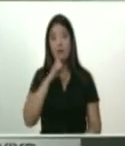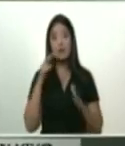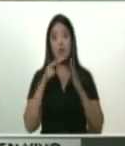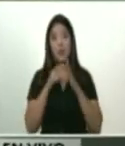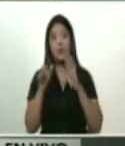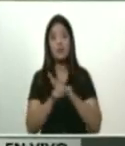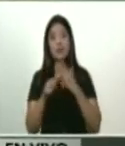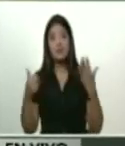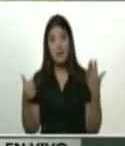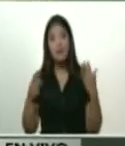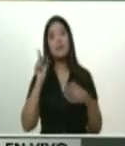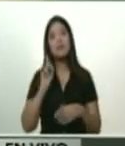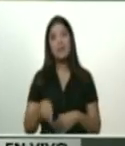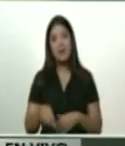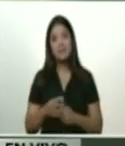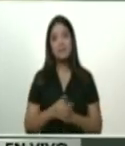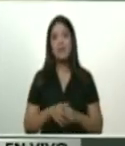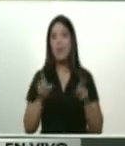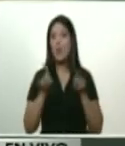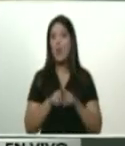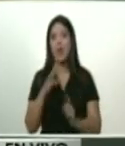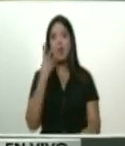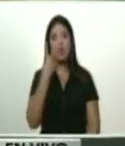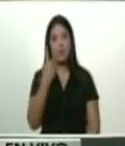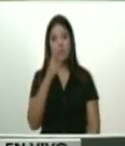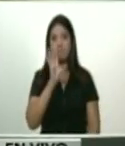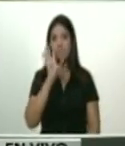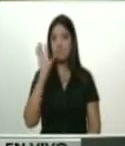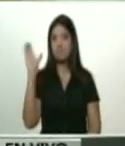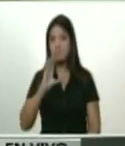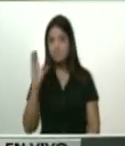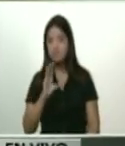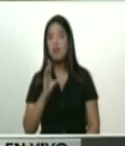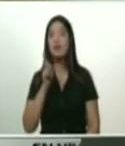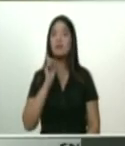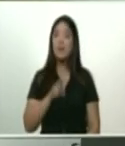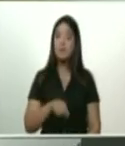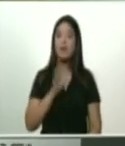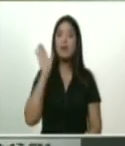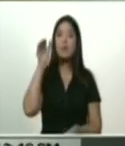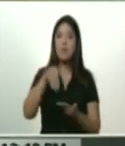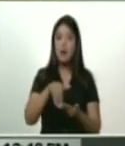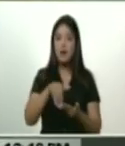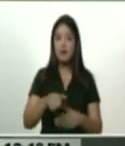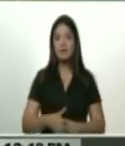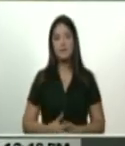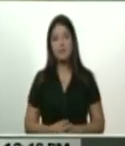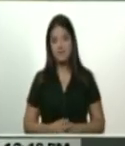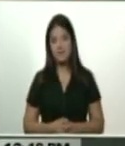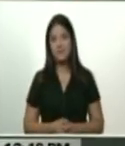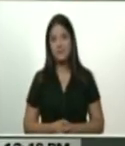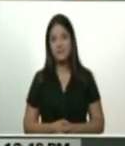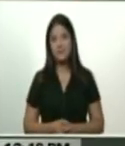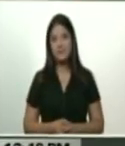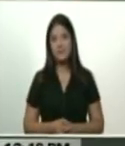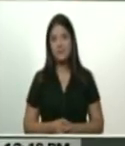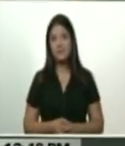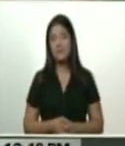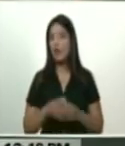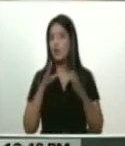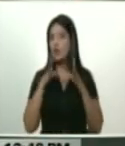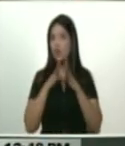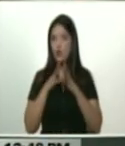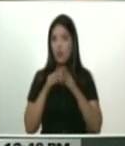2016 sea también biciudad, sea el Festival de Teatro de Caracas y el Festival de Teatro de Maracay, de manera de que toda la